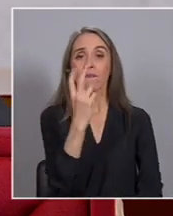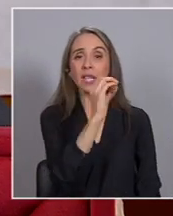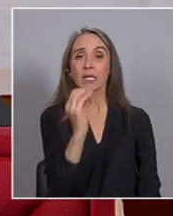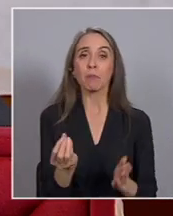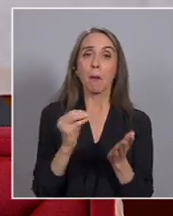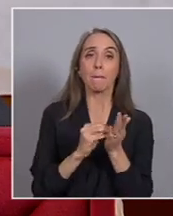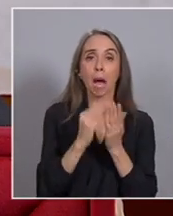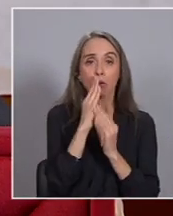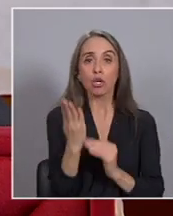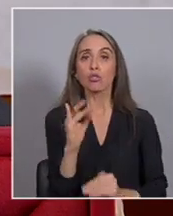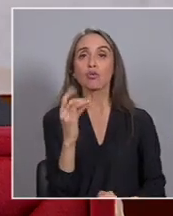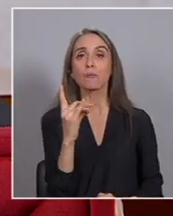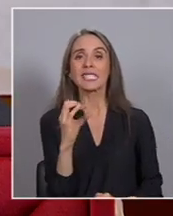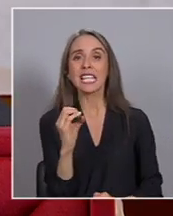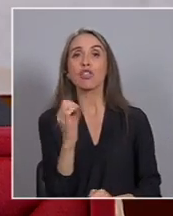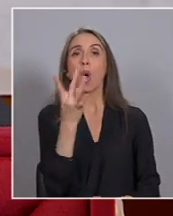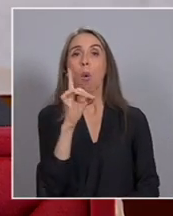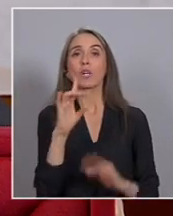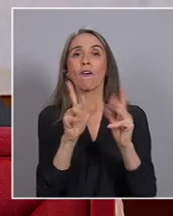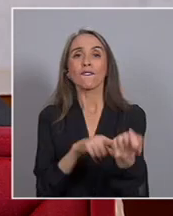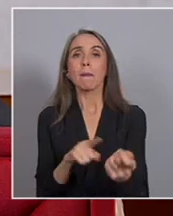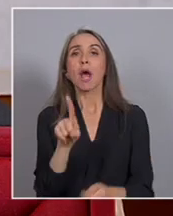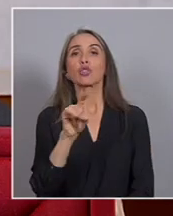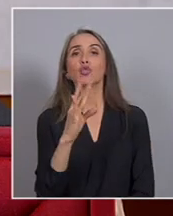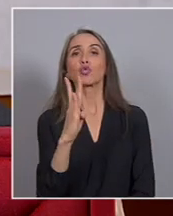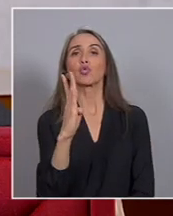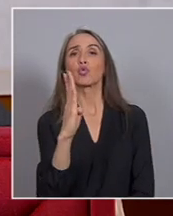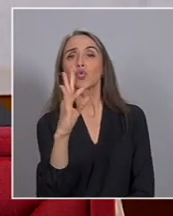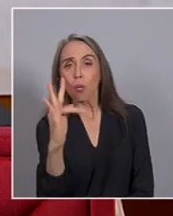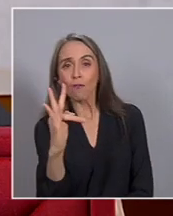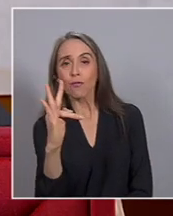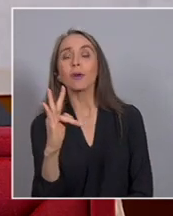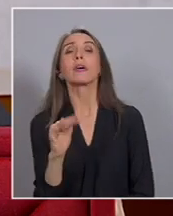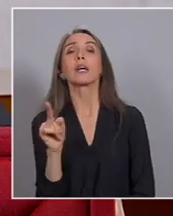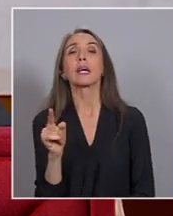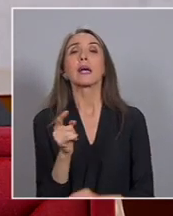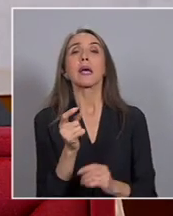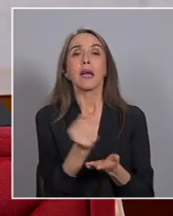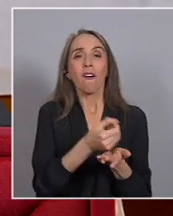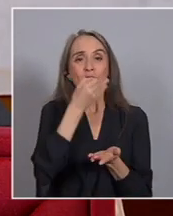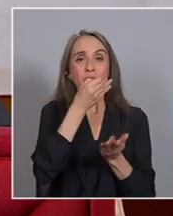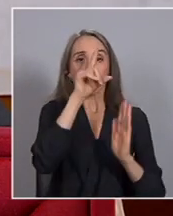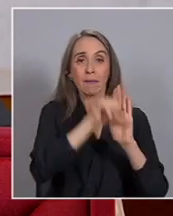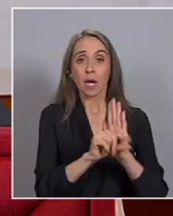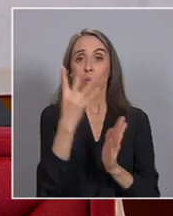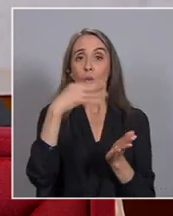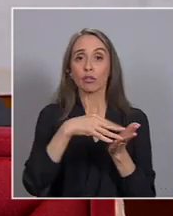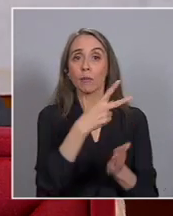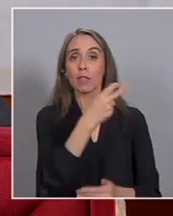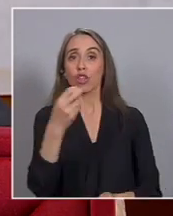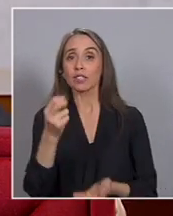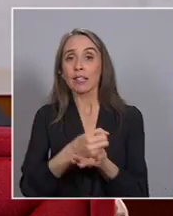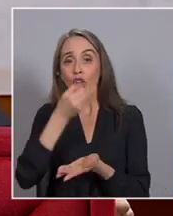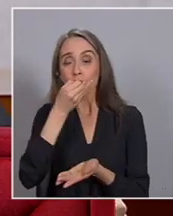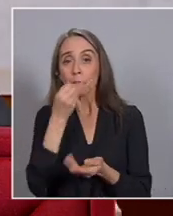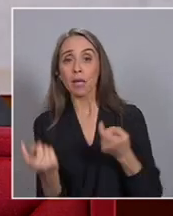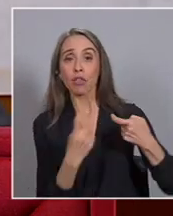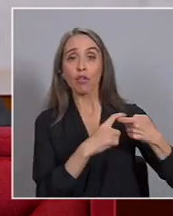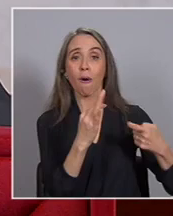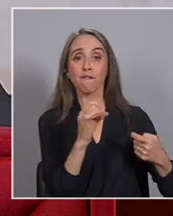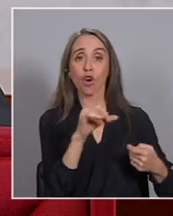subsidio único familiar, el SUF, y bajamos el precio en farmacias de 4,200 nuevos medicamentos para los usuarios de